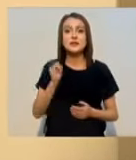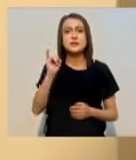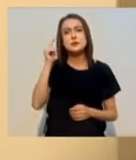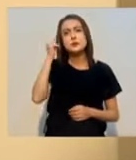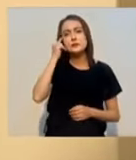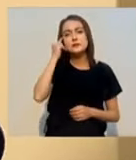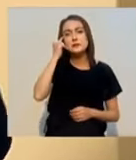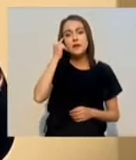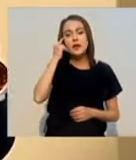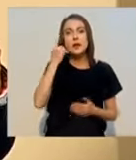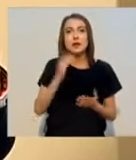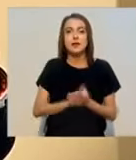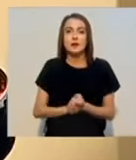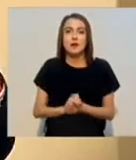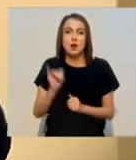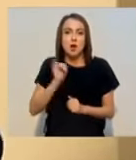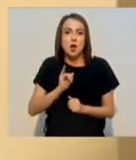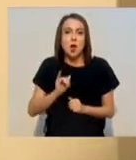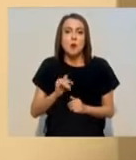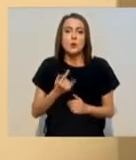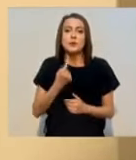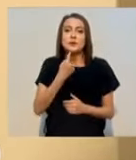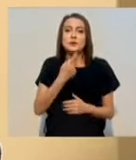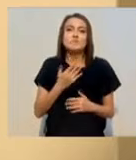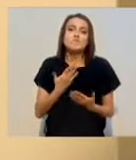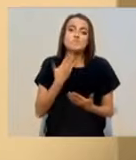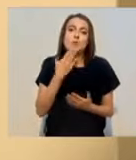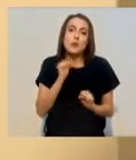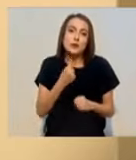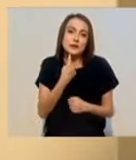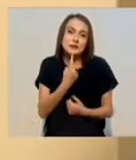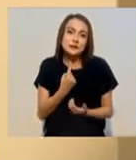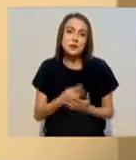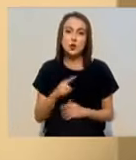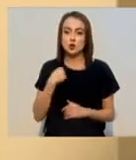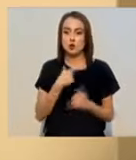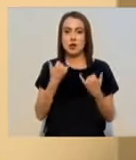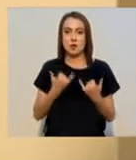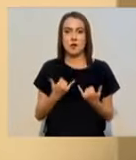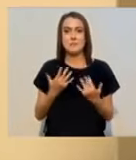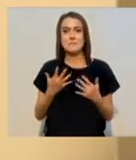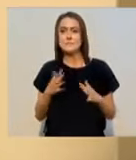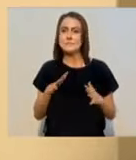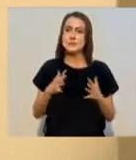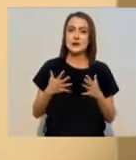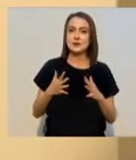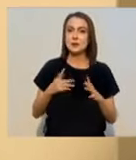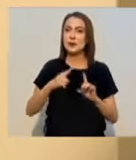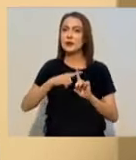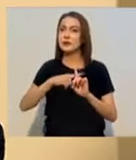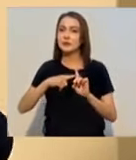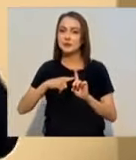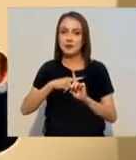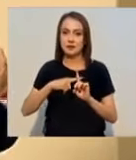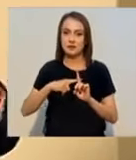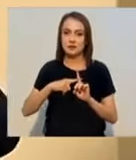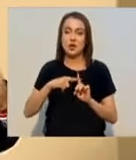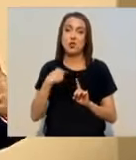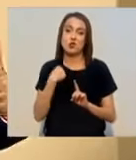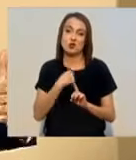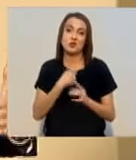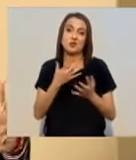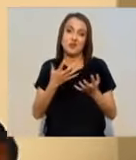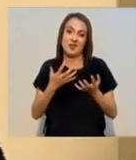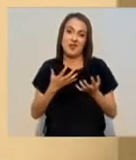uno pensara linealmente, diría, bueno, estamos más o menos en la mitad de donde queremos